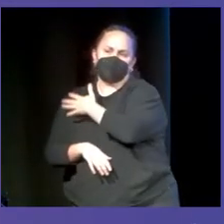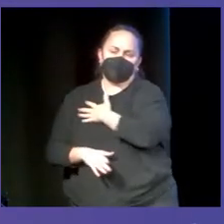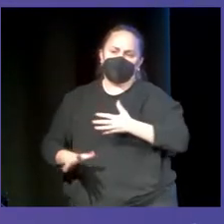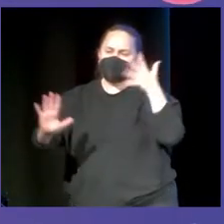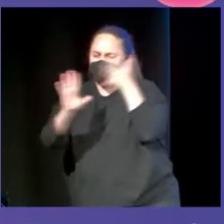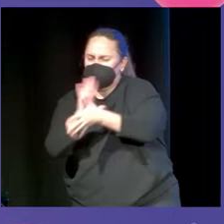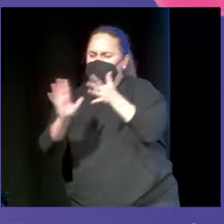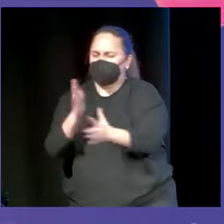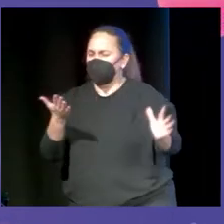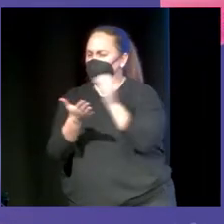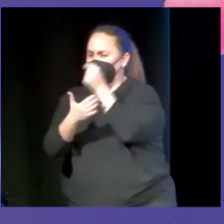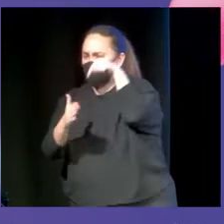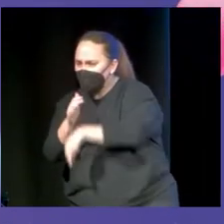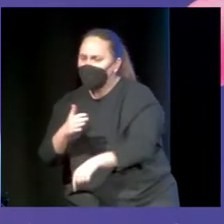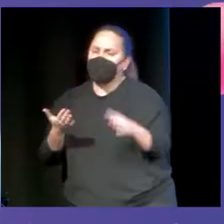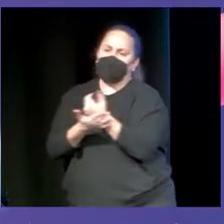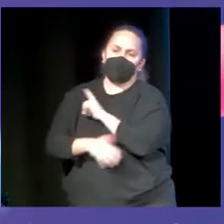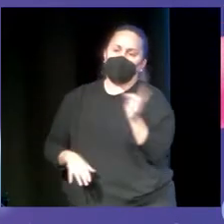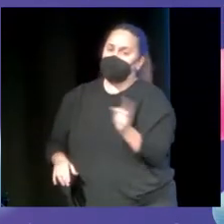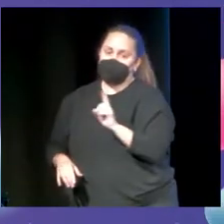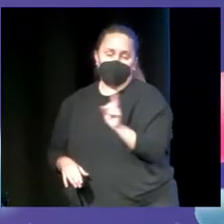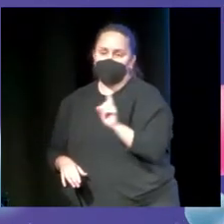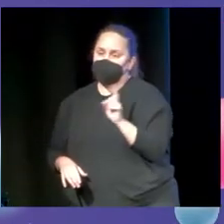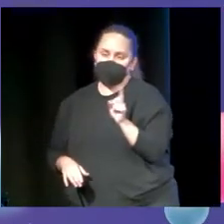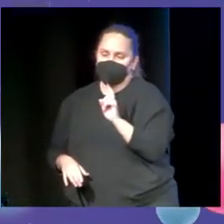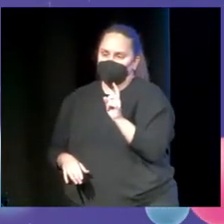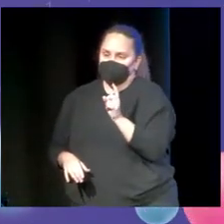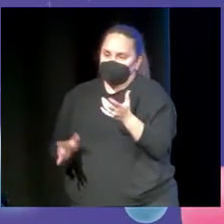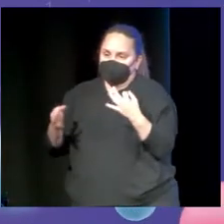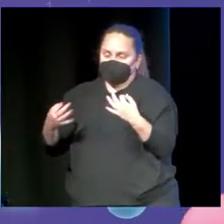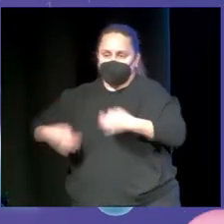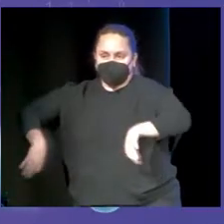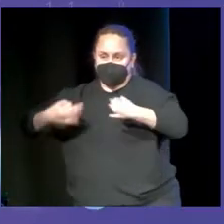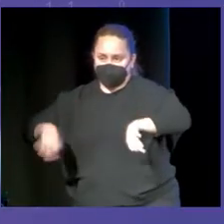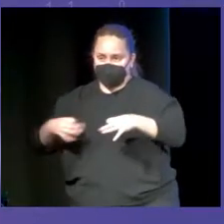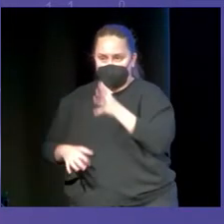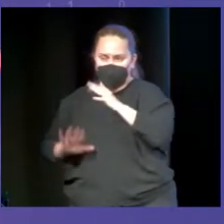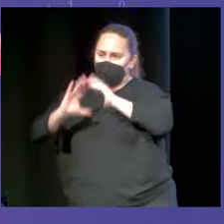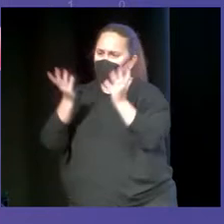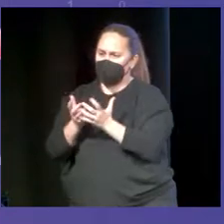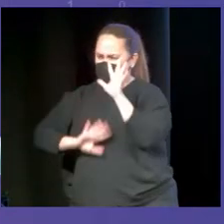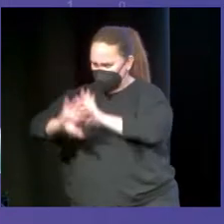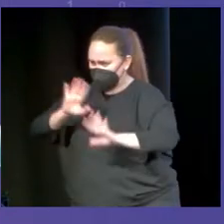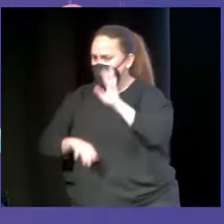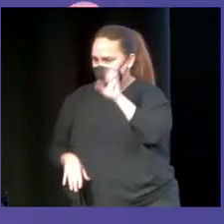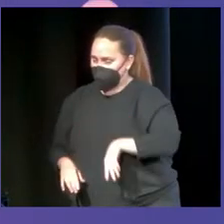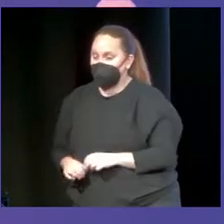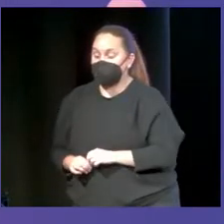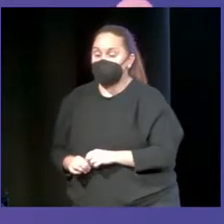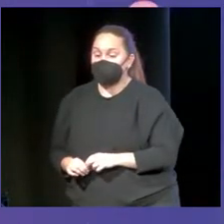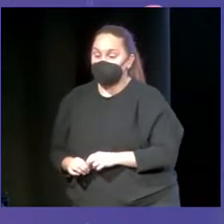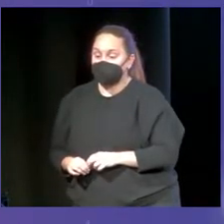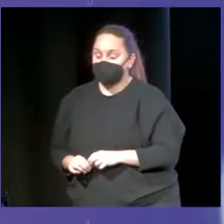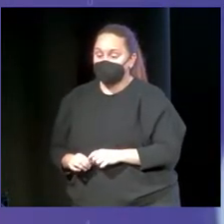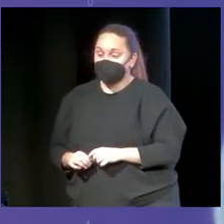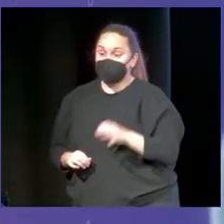entendáis abajo súper bajo nivel por las complejidades que tiene todo este mundo y la verdad es